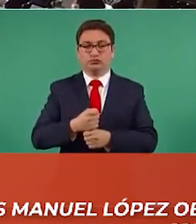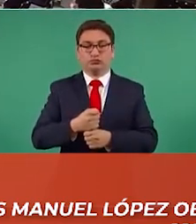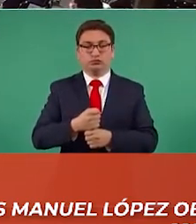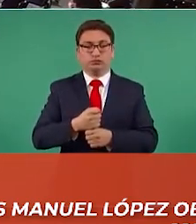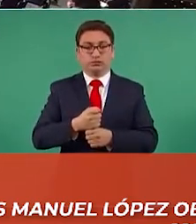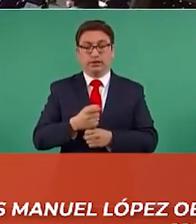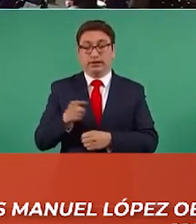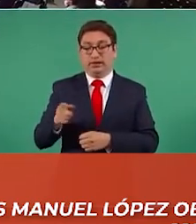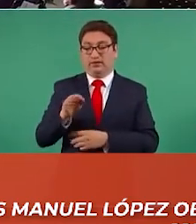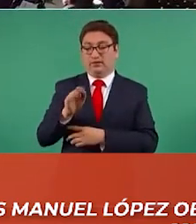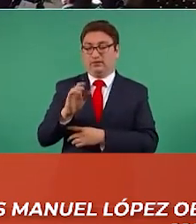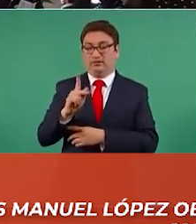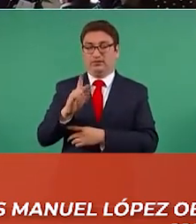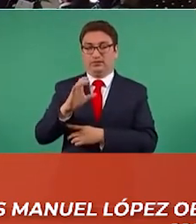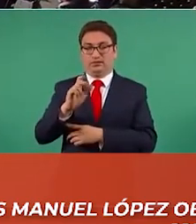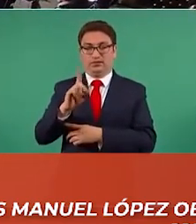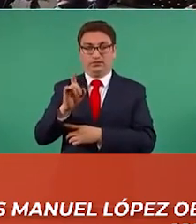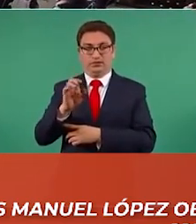de Calderón